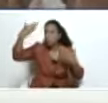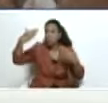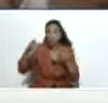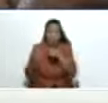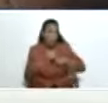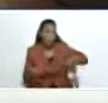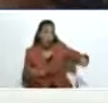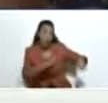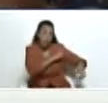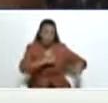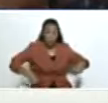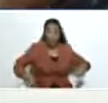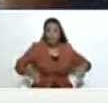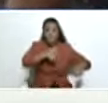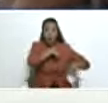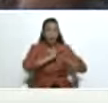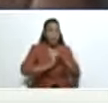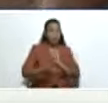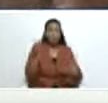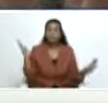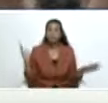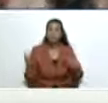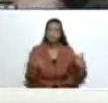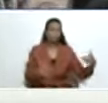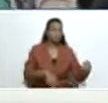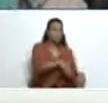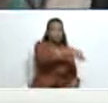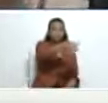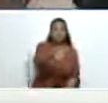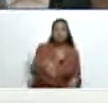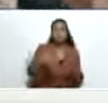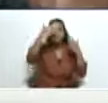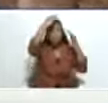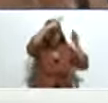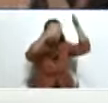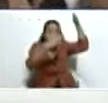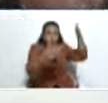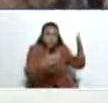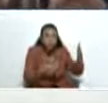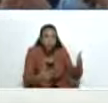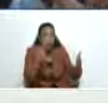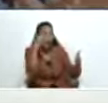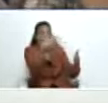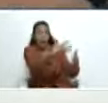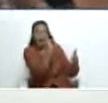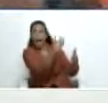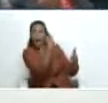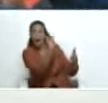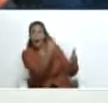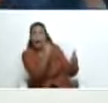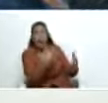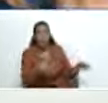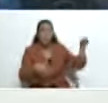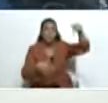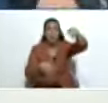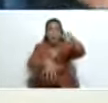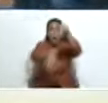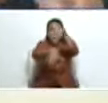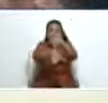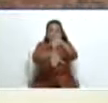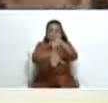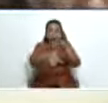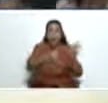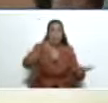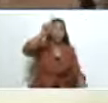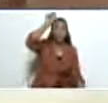me quité el cinturón de seguridad, abrí la ventana y bueno, estaba la gente. Me monté allí en la primera